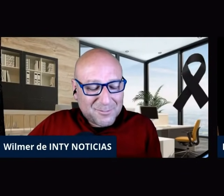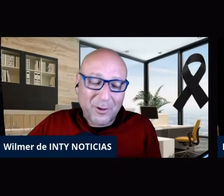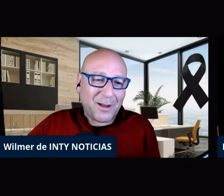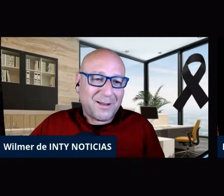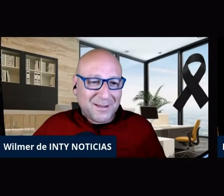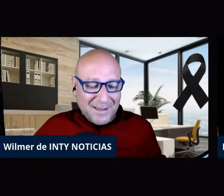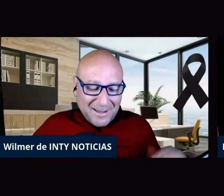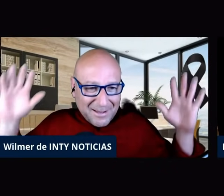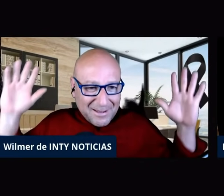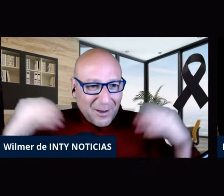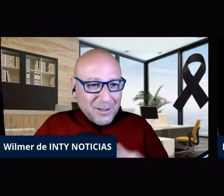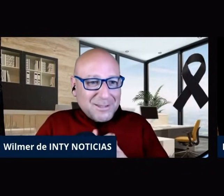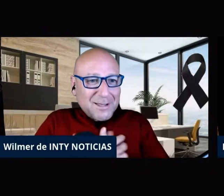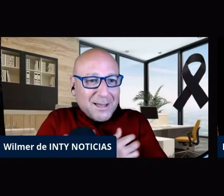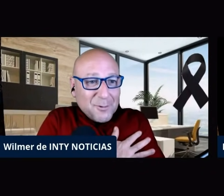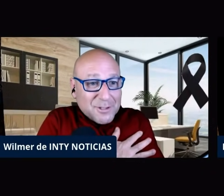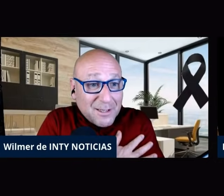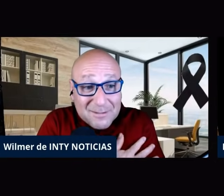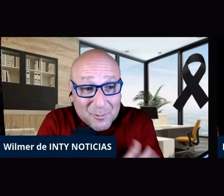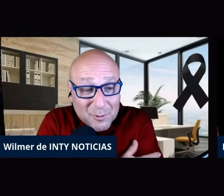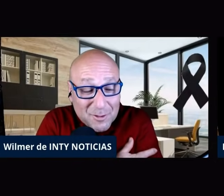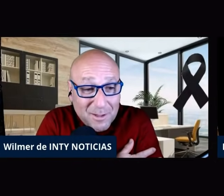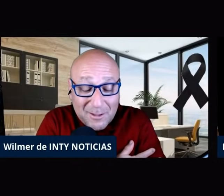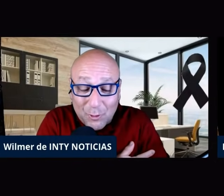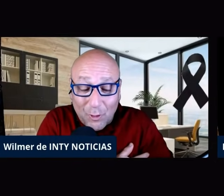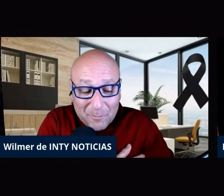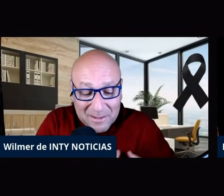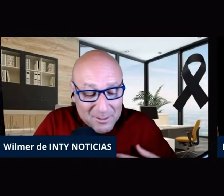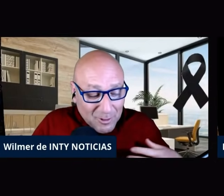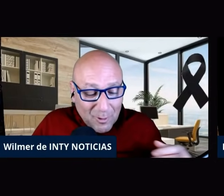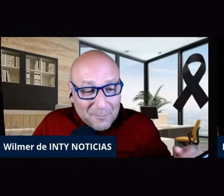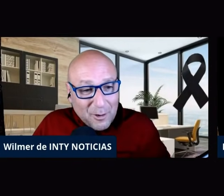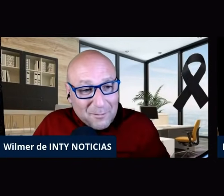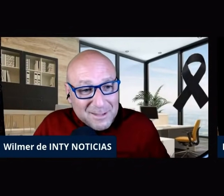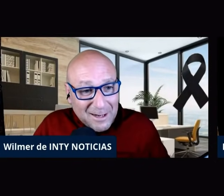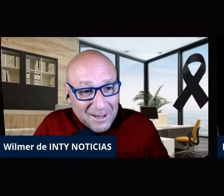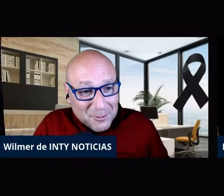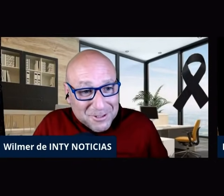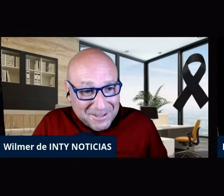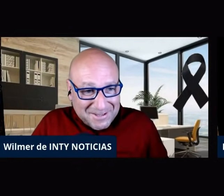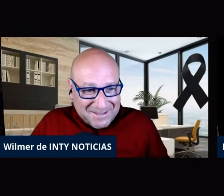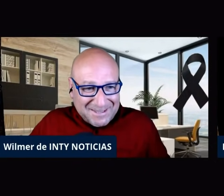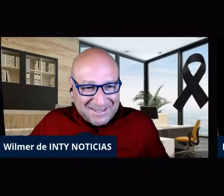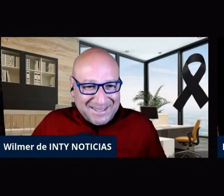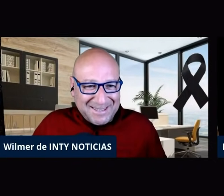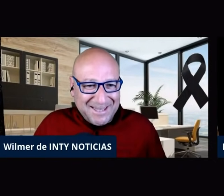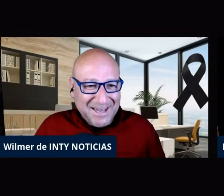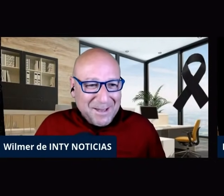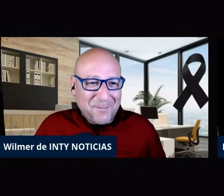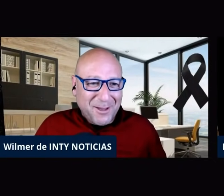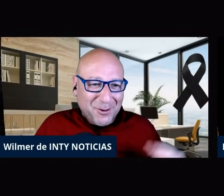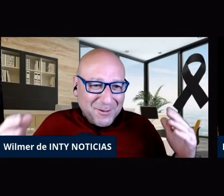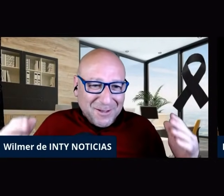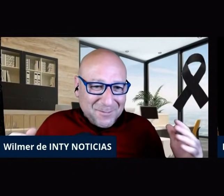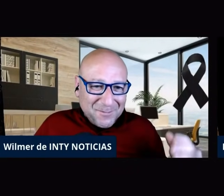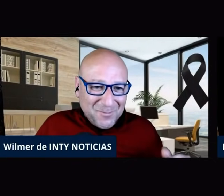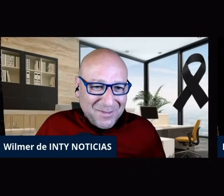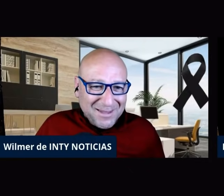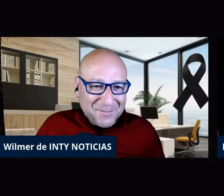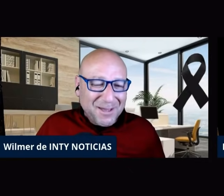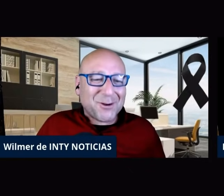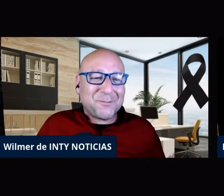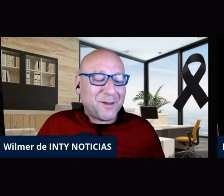Así Así es. es. Bueno, Eli. Ahora sí, llegamos aquí, estamos hora y media. No, me han dicho que no haga programas tan largos, Llevas una hora y media